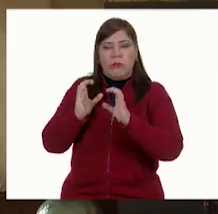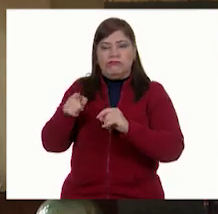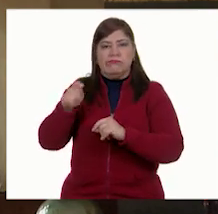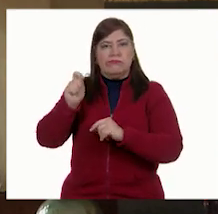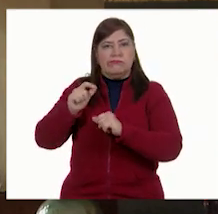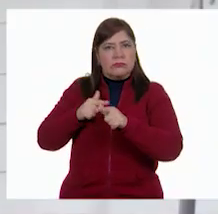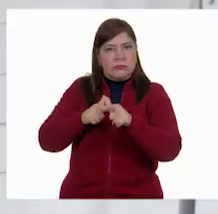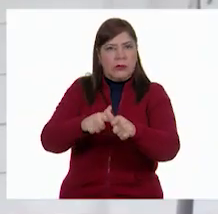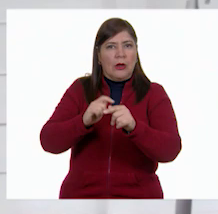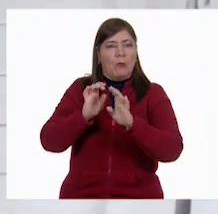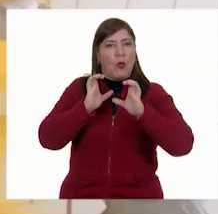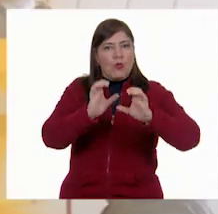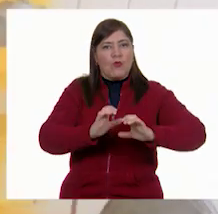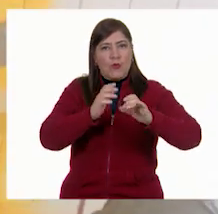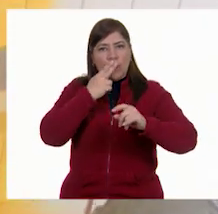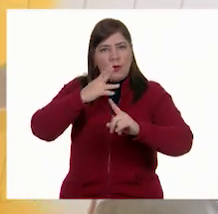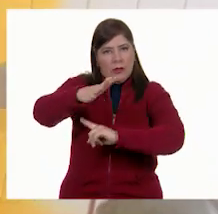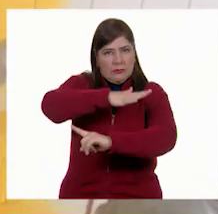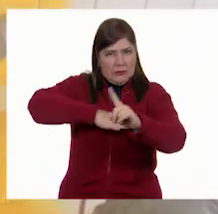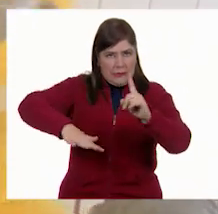este gran proyecto.